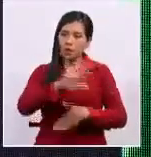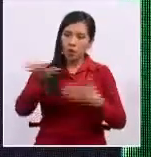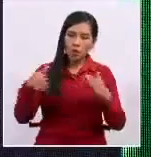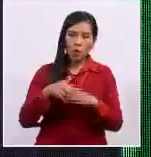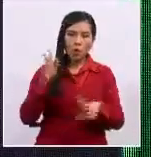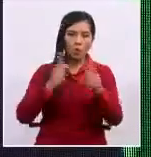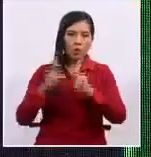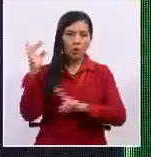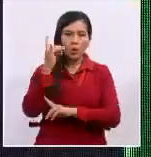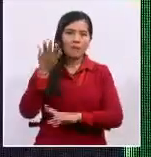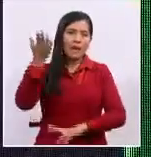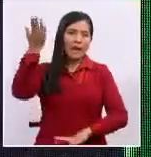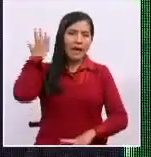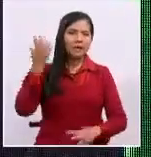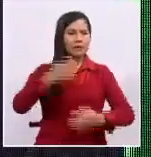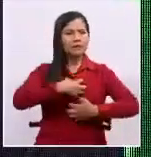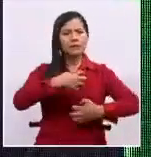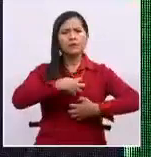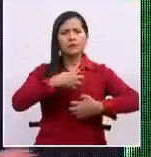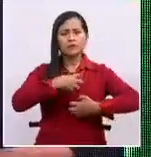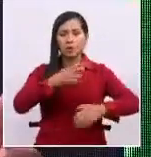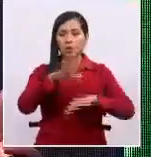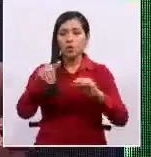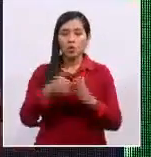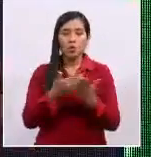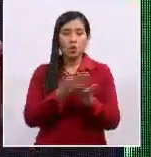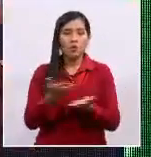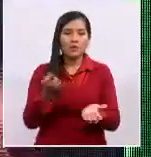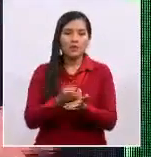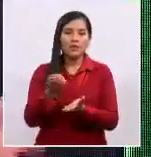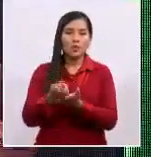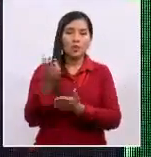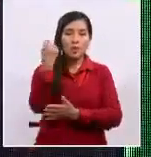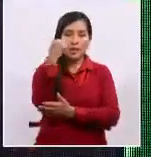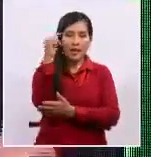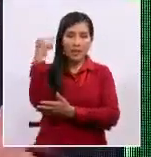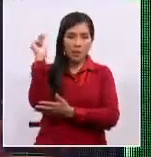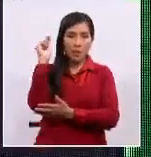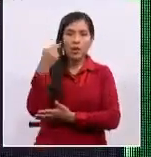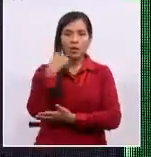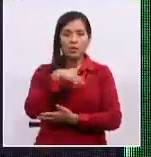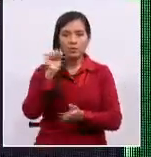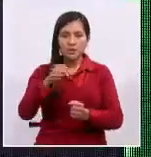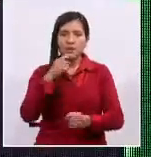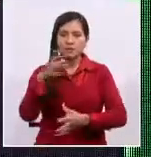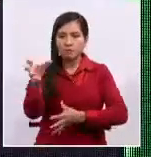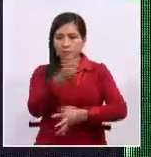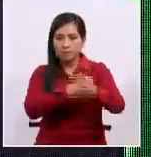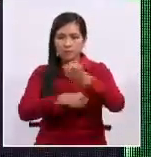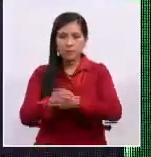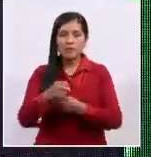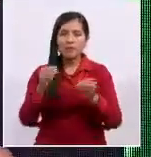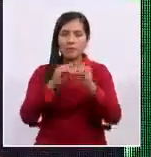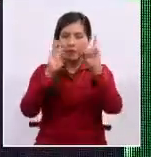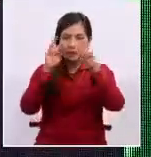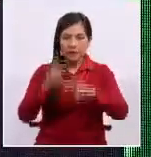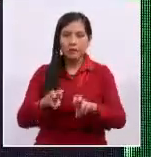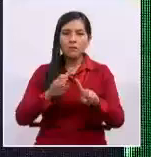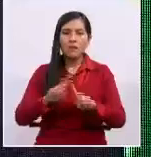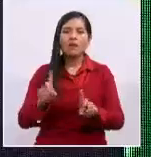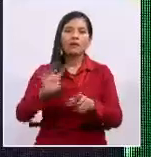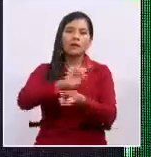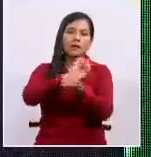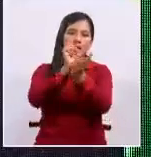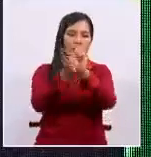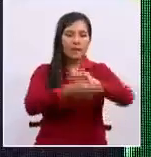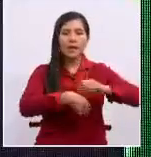pueblo boliviano, que los recursos naturales no solamente se los explote, se los explore, sino que se los industrialice.